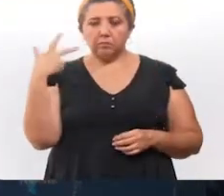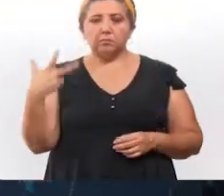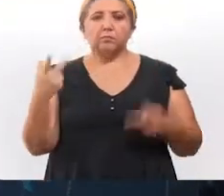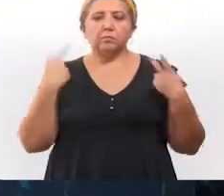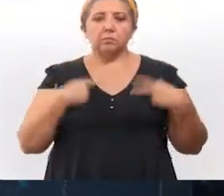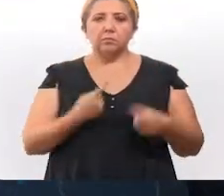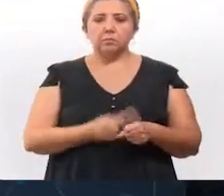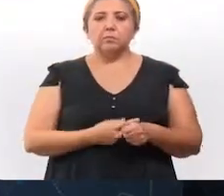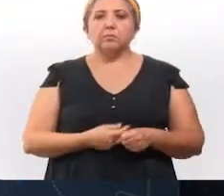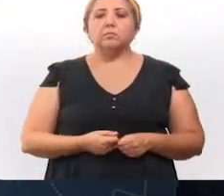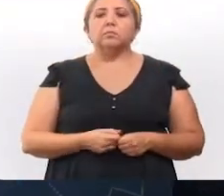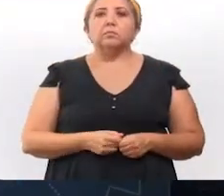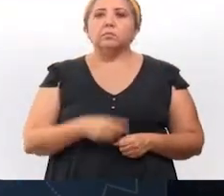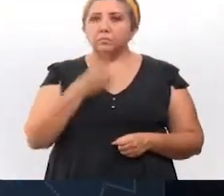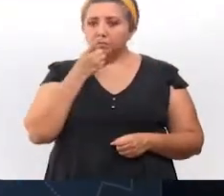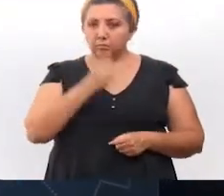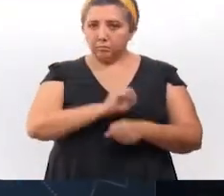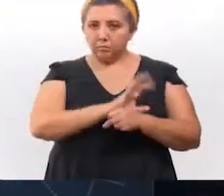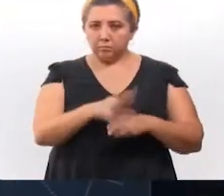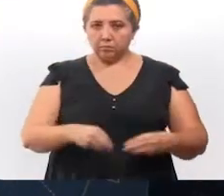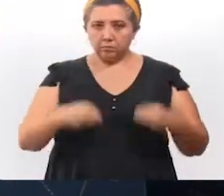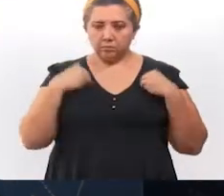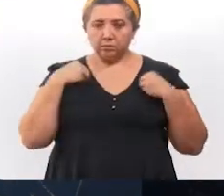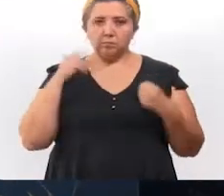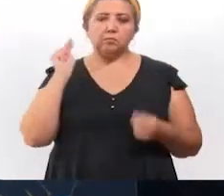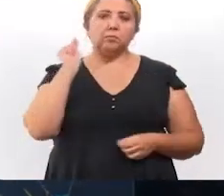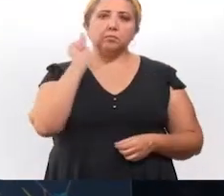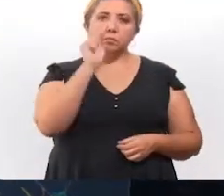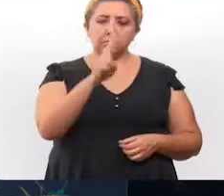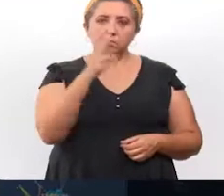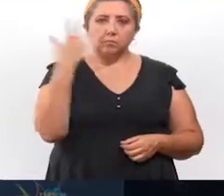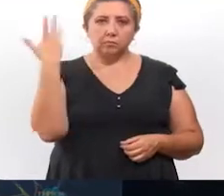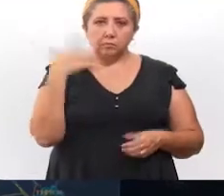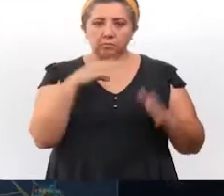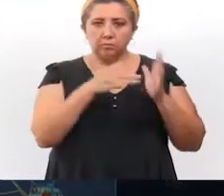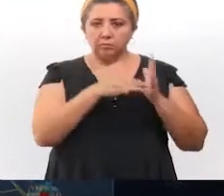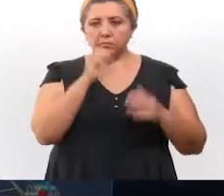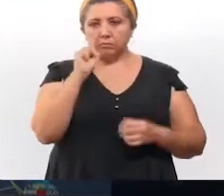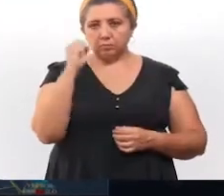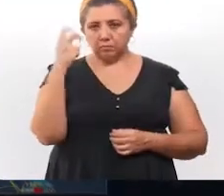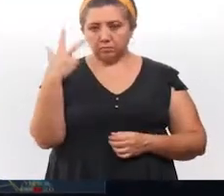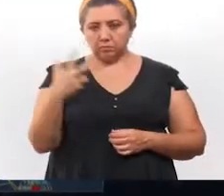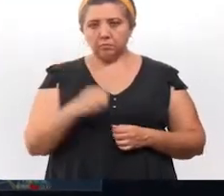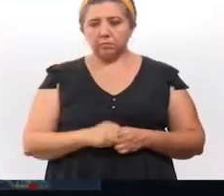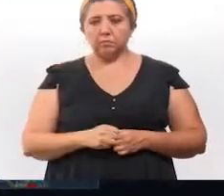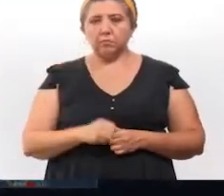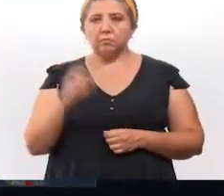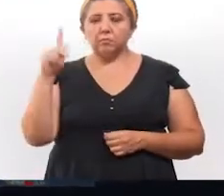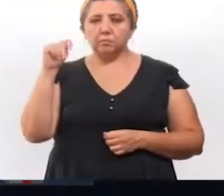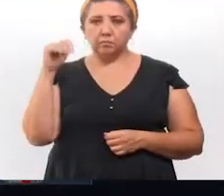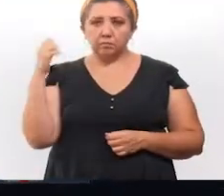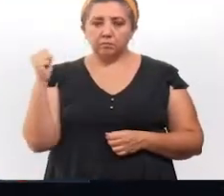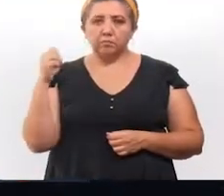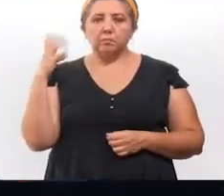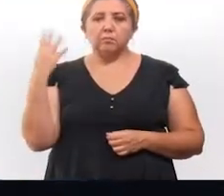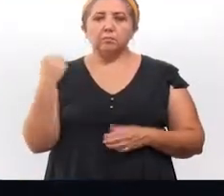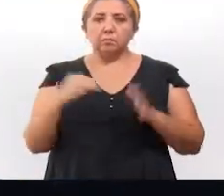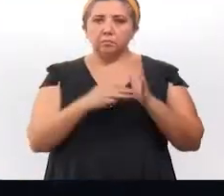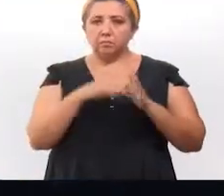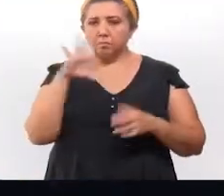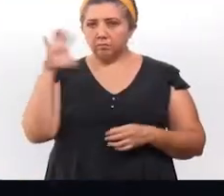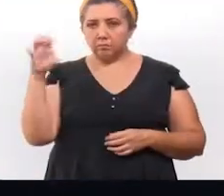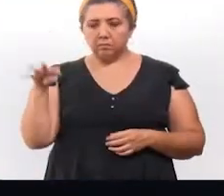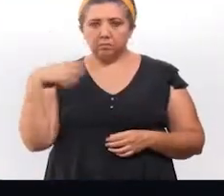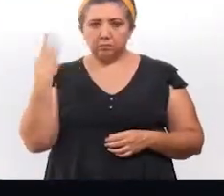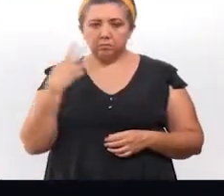37.258 personas contagiadas de coronavirus que viven en la zona norte 10.068, en la zona oriente